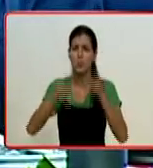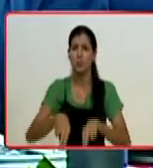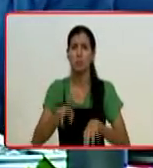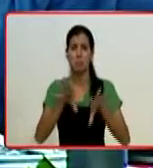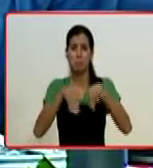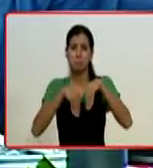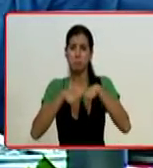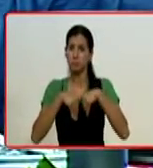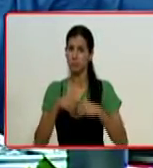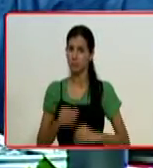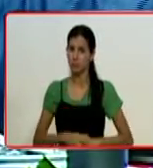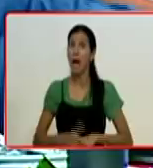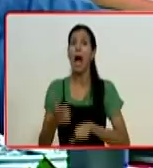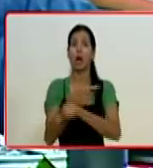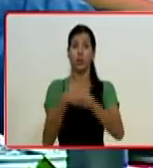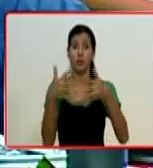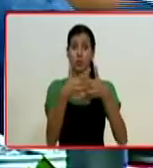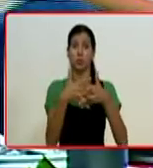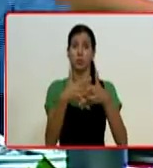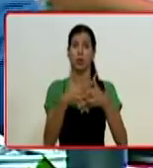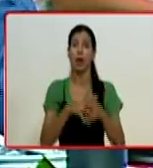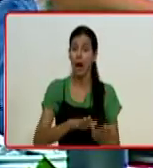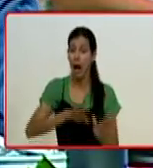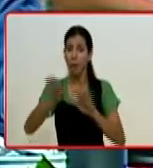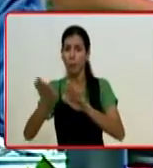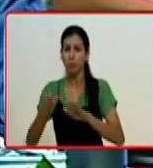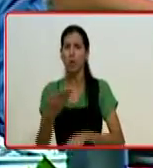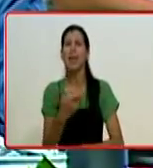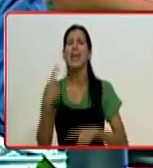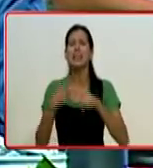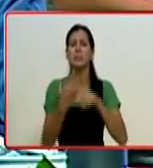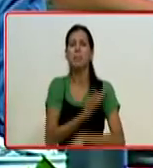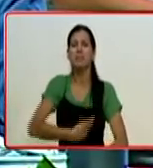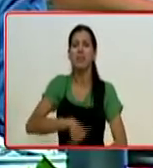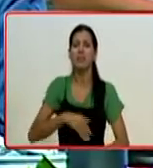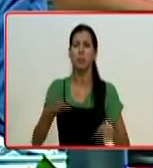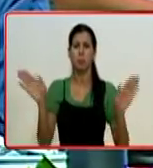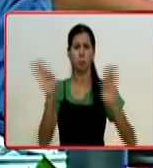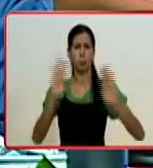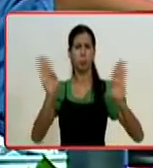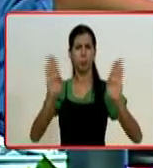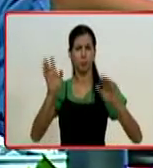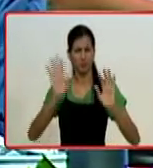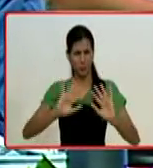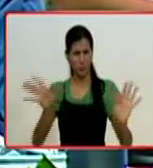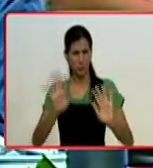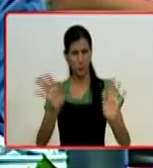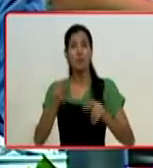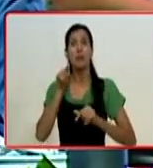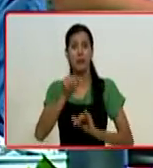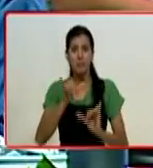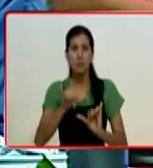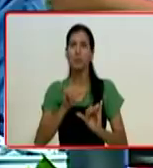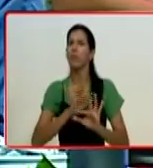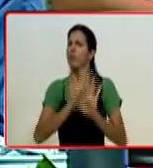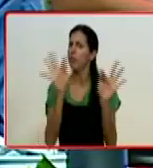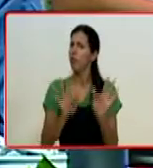El gobierno de Estados Unidos salió a apoyar a Carlos Andrés Pérez. ¿Les parece la cosa parecida?